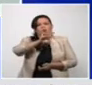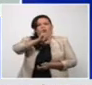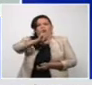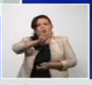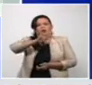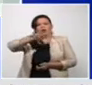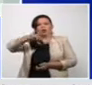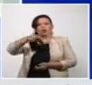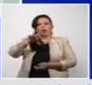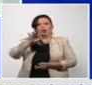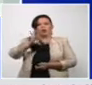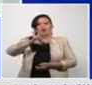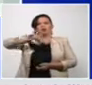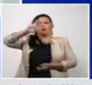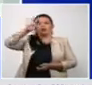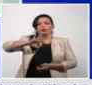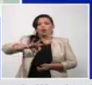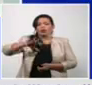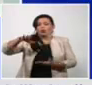49,8% de todos los casos de Cuba,